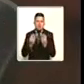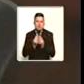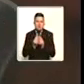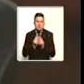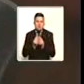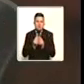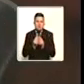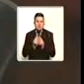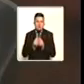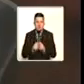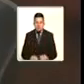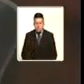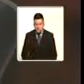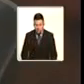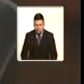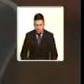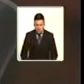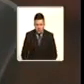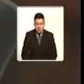lo que...